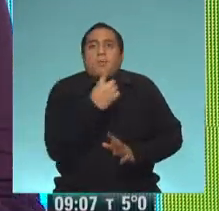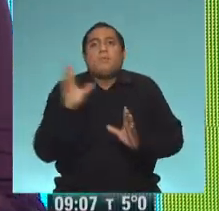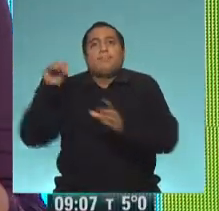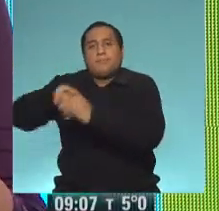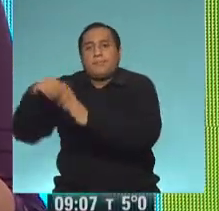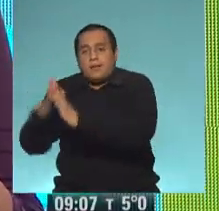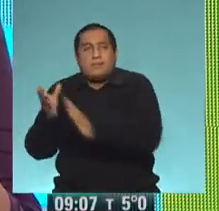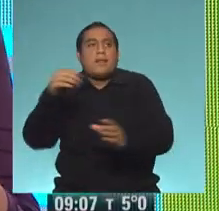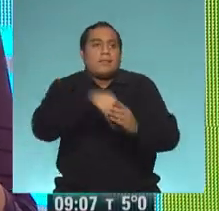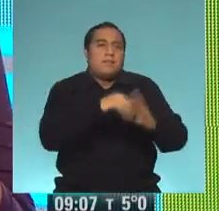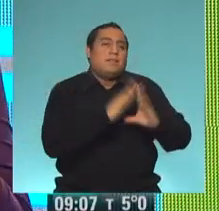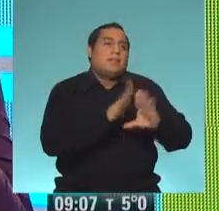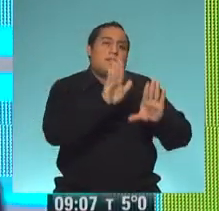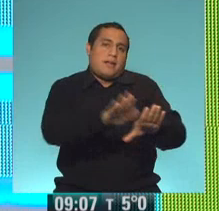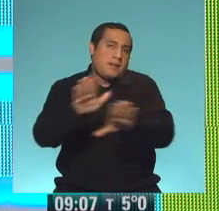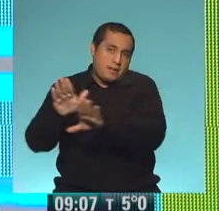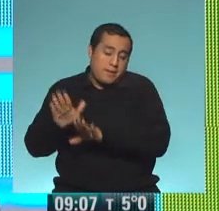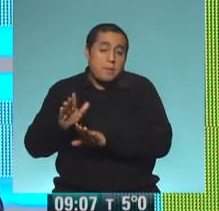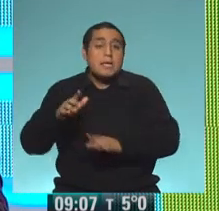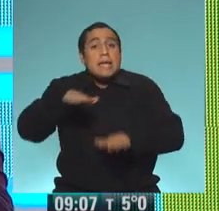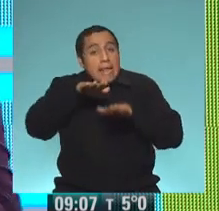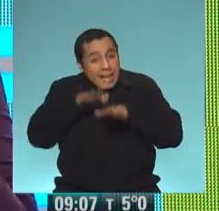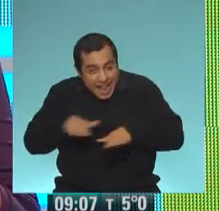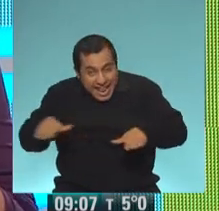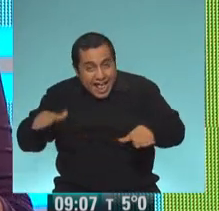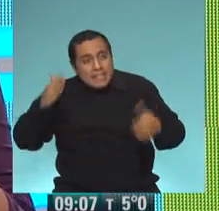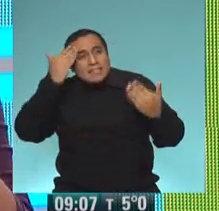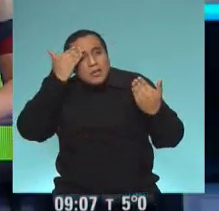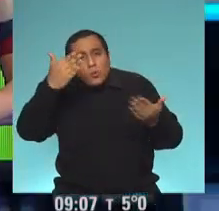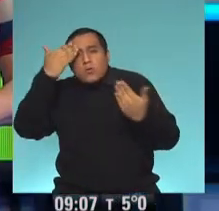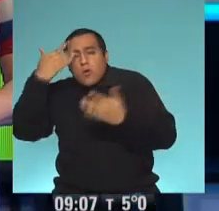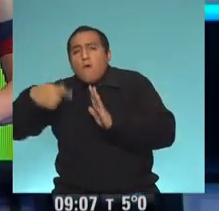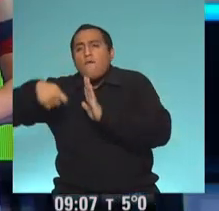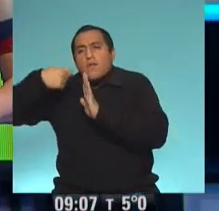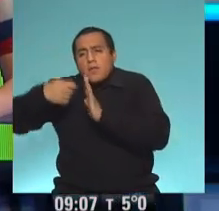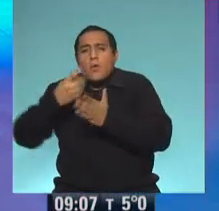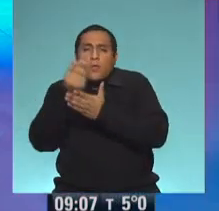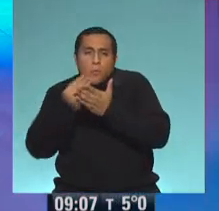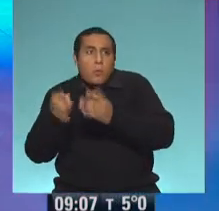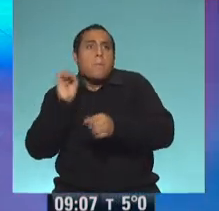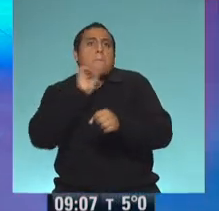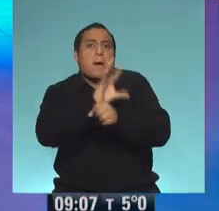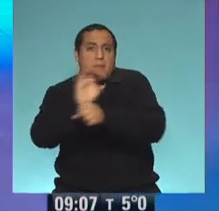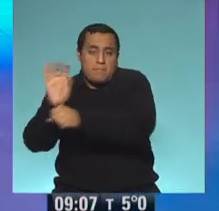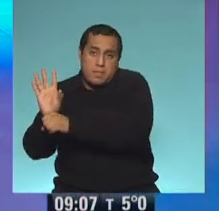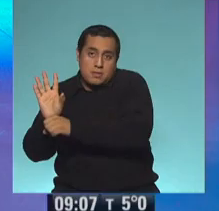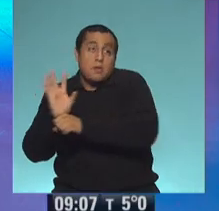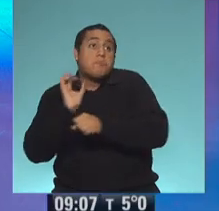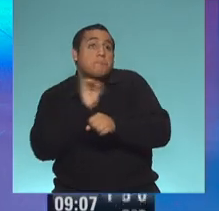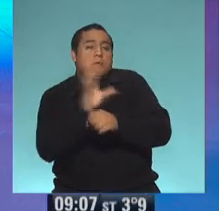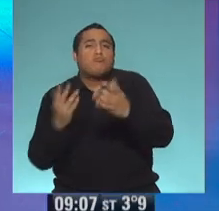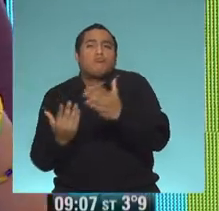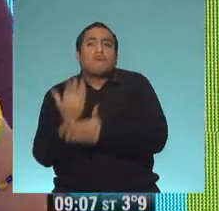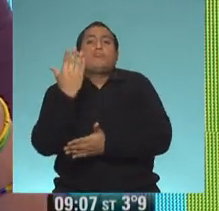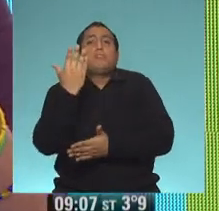Entonces estaban haciendo los chicos saludos por las redes, haciendo algún dibujo. ¡Ah, está bueno! Y se lo pueden subir a